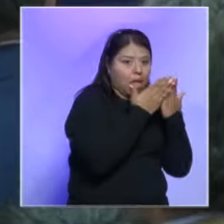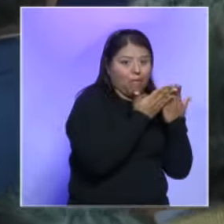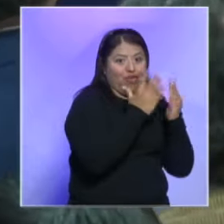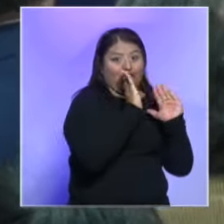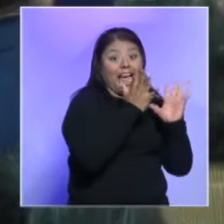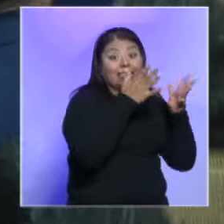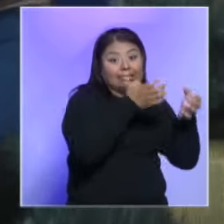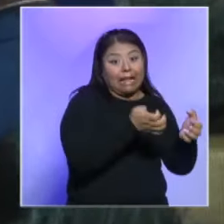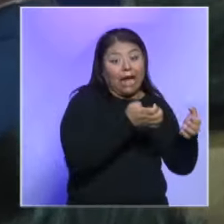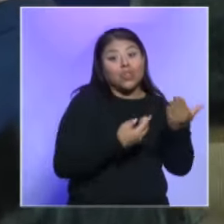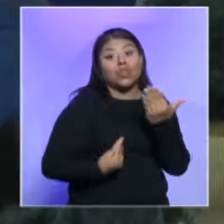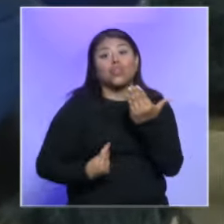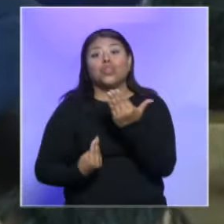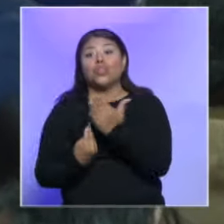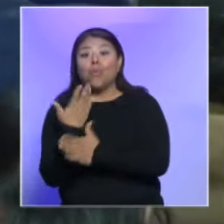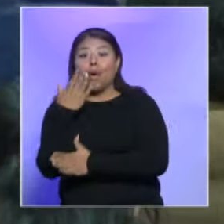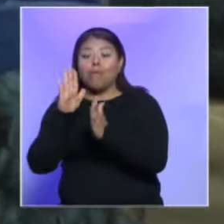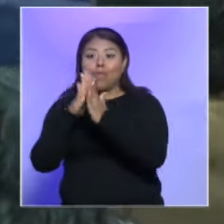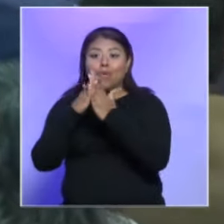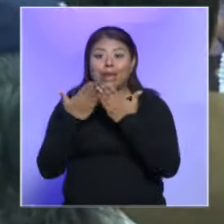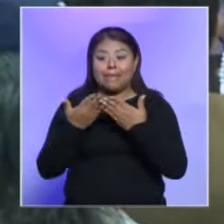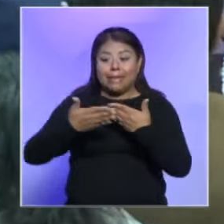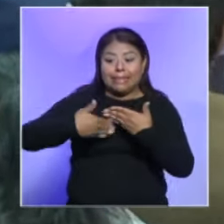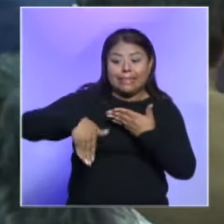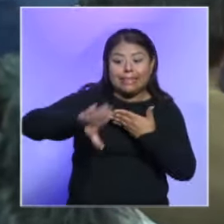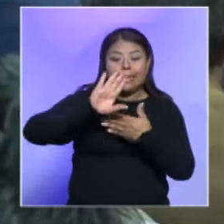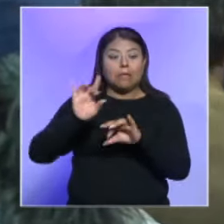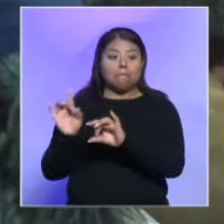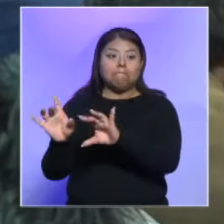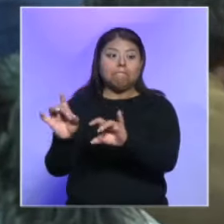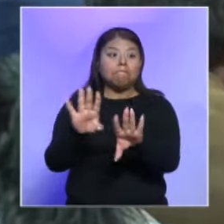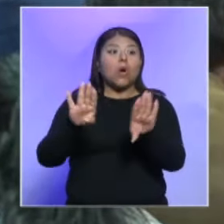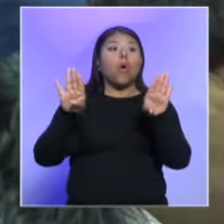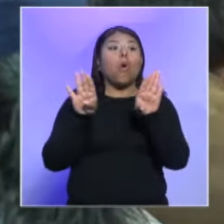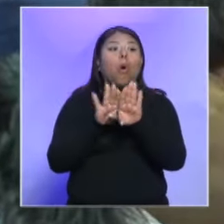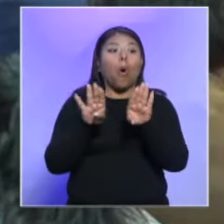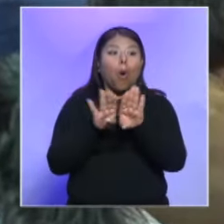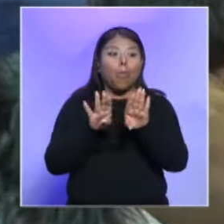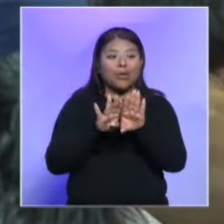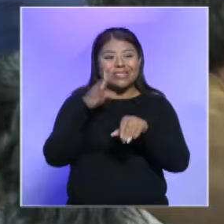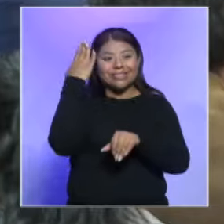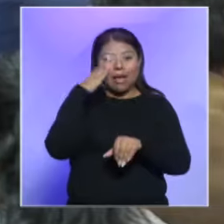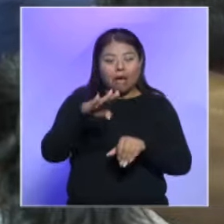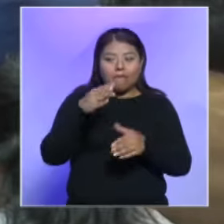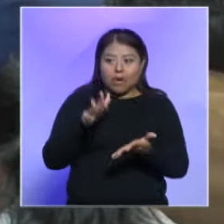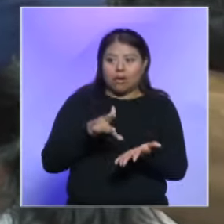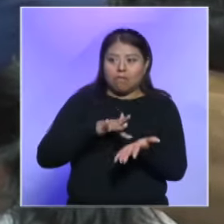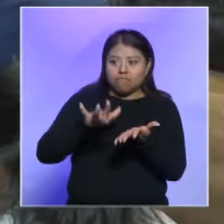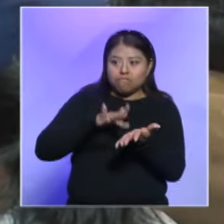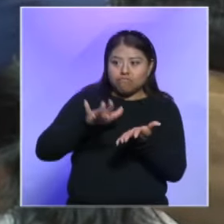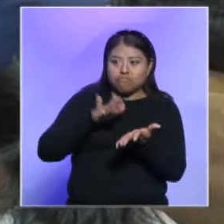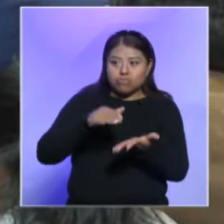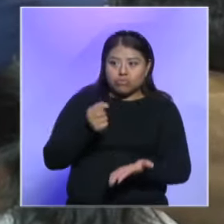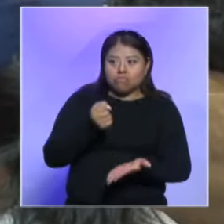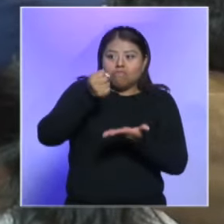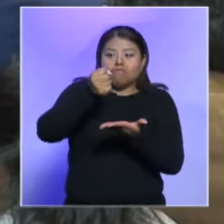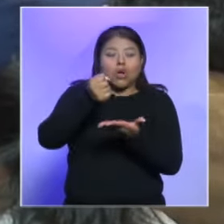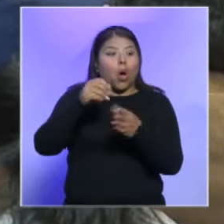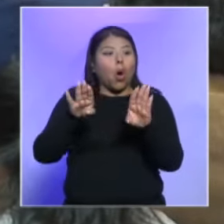están funcionando, van a funcionar estas candidaturas independientes con restricciones de financiamiento, dice, ni público